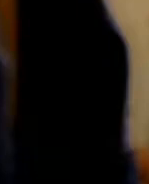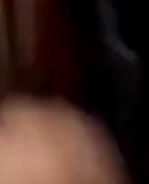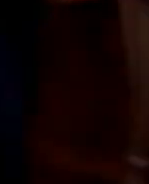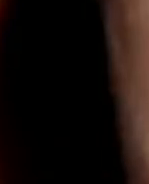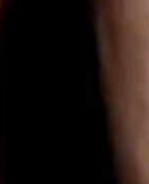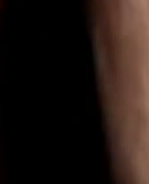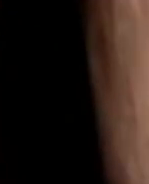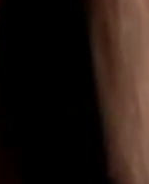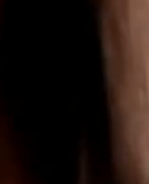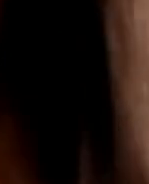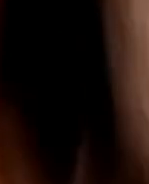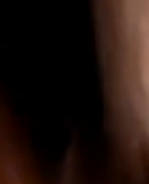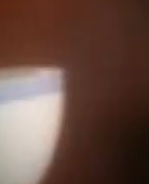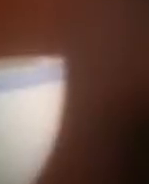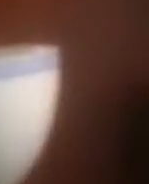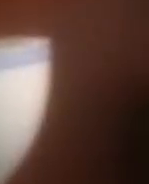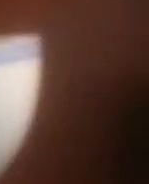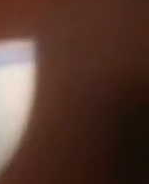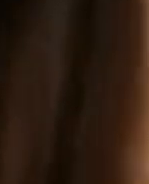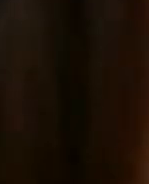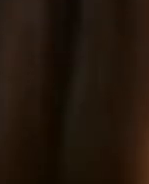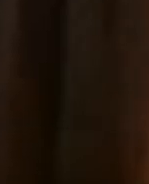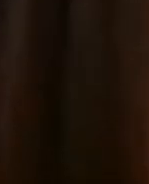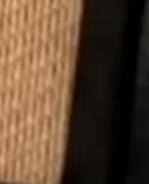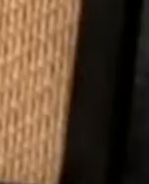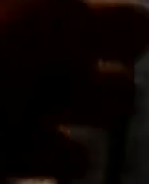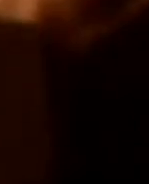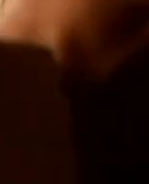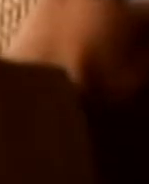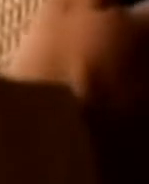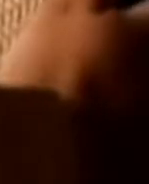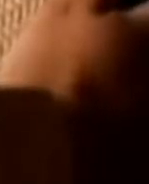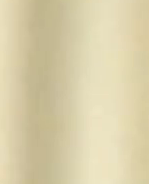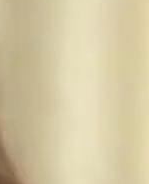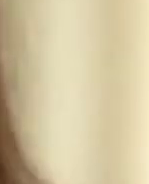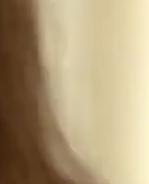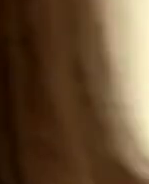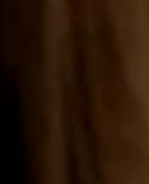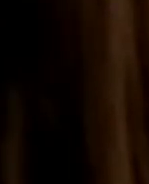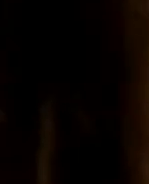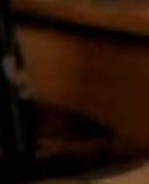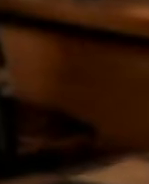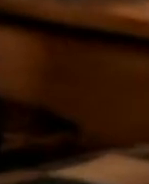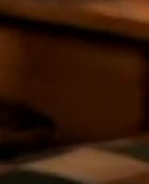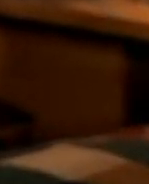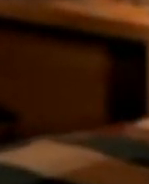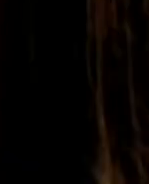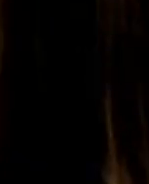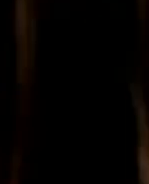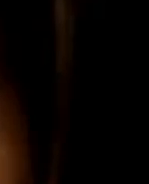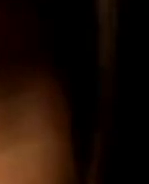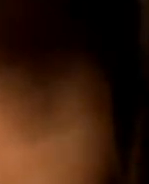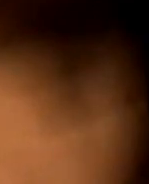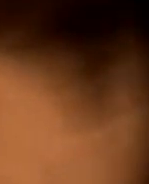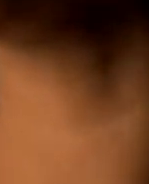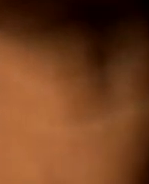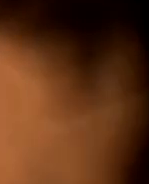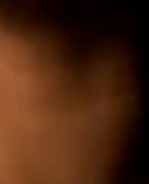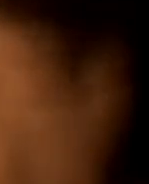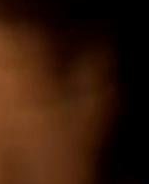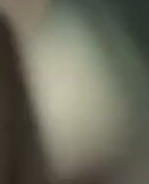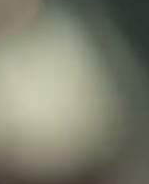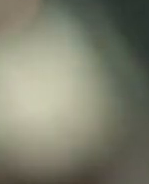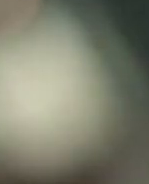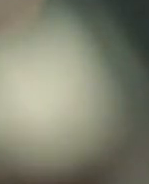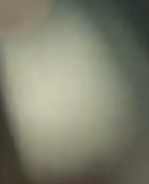le pasa a pablo también ya sabes así son los jóvenes ahora el amor oye habló el director de la escuela de